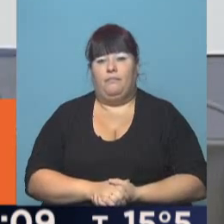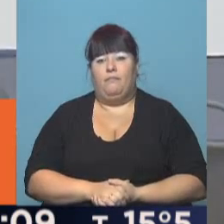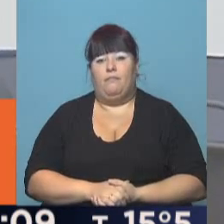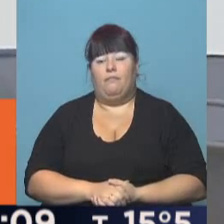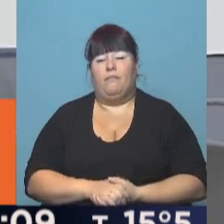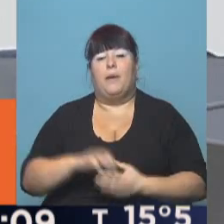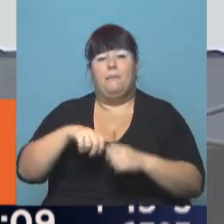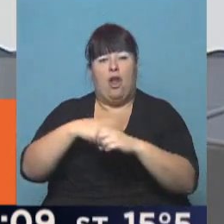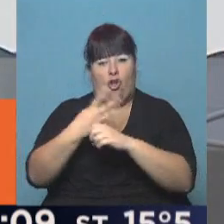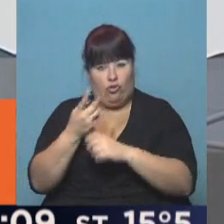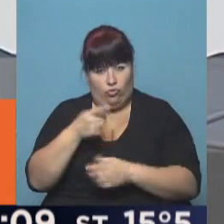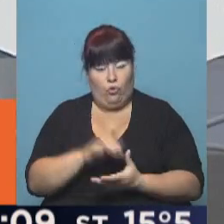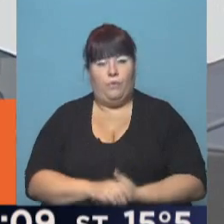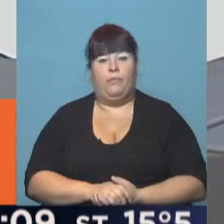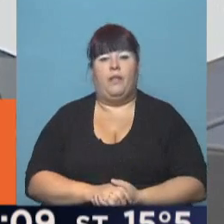del Mercosur,